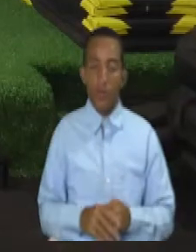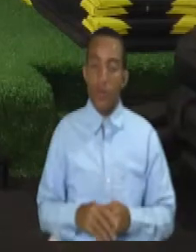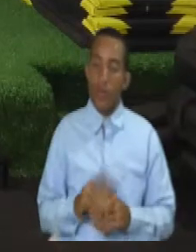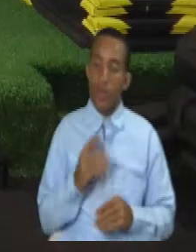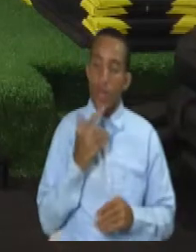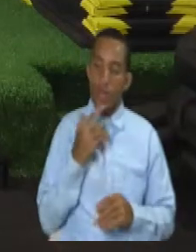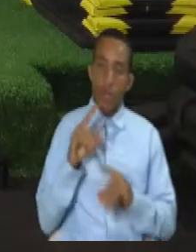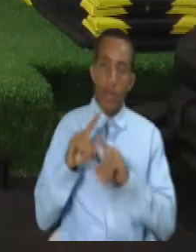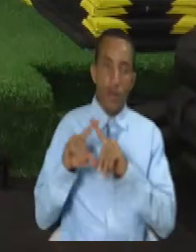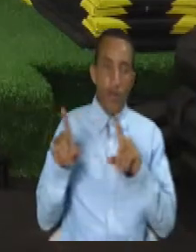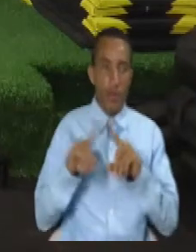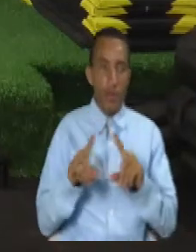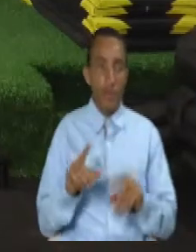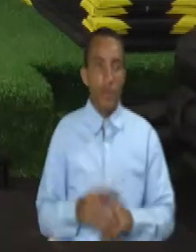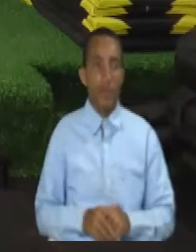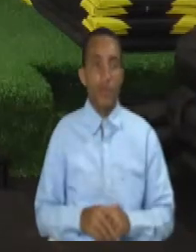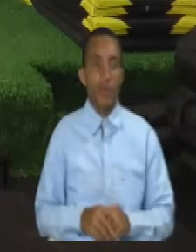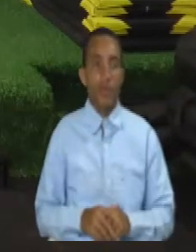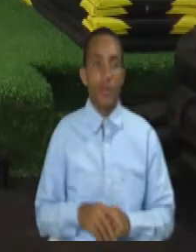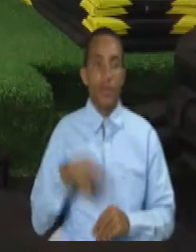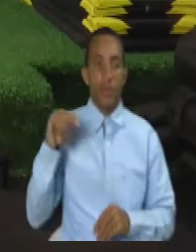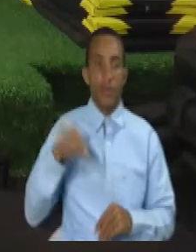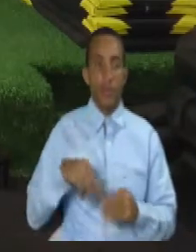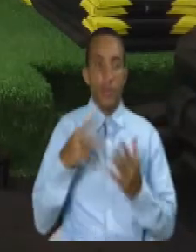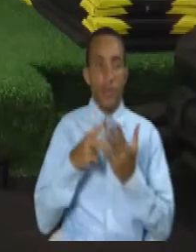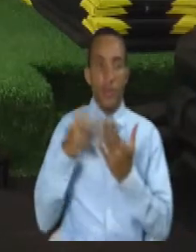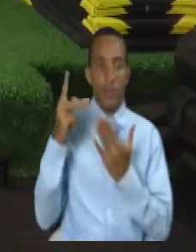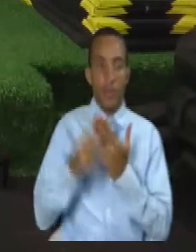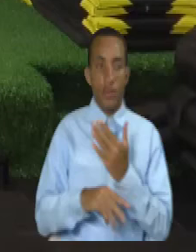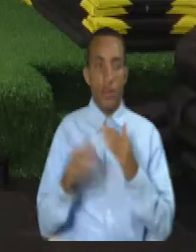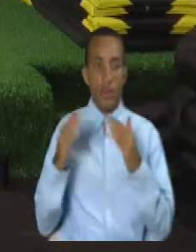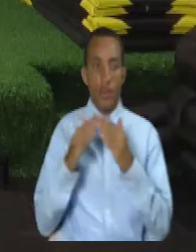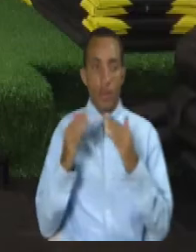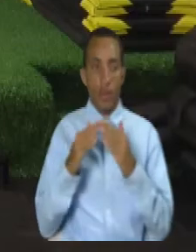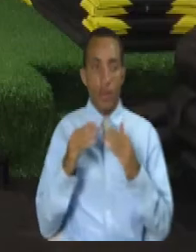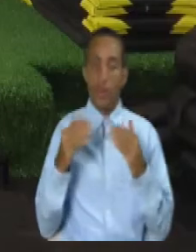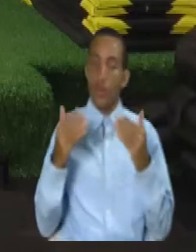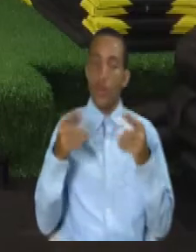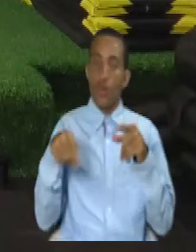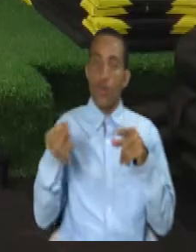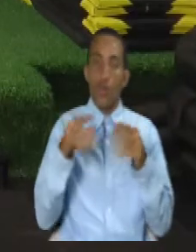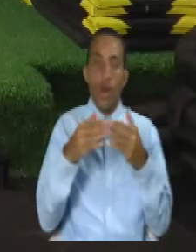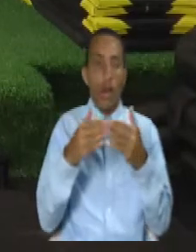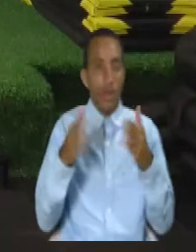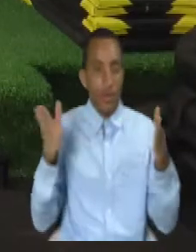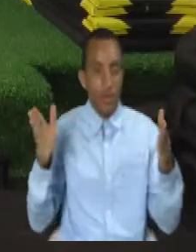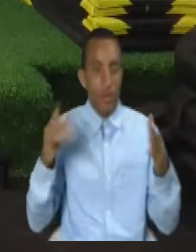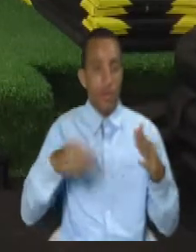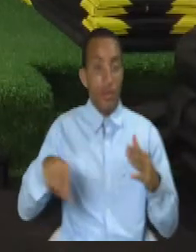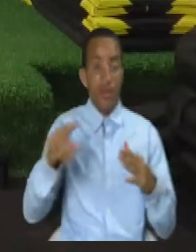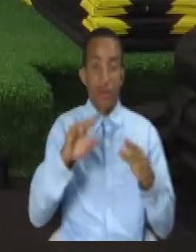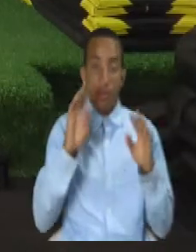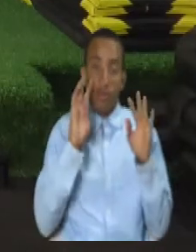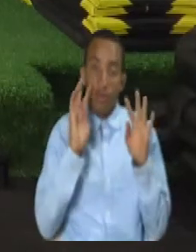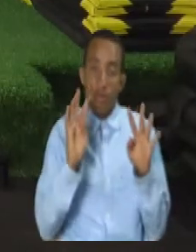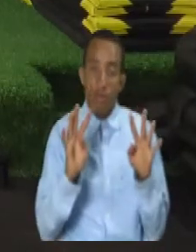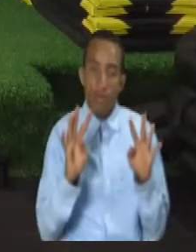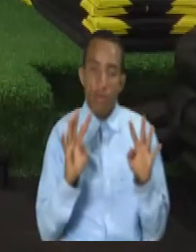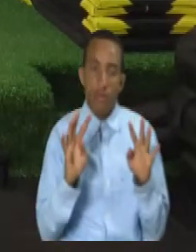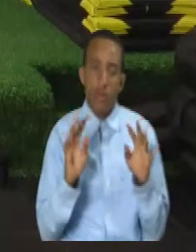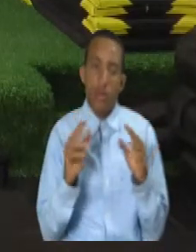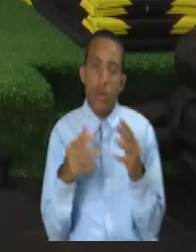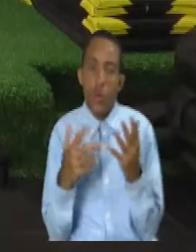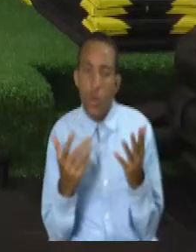ustedes. Este gran programa en casa les abre las puertas para ustedes, televidentes, para que miren todos